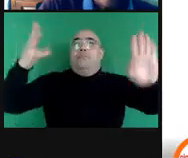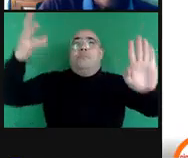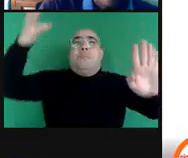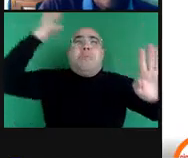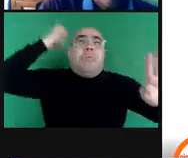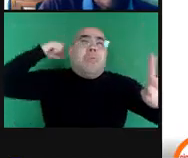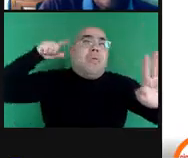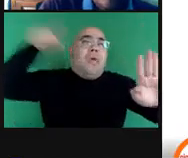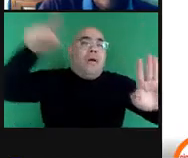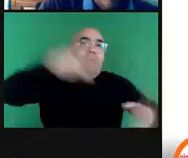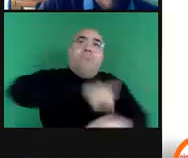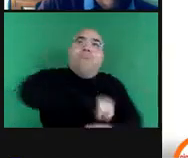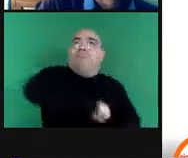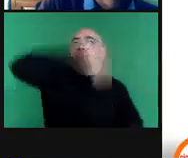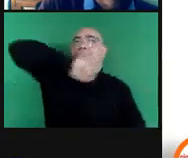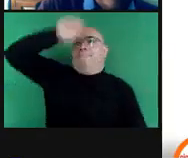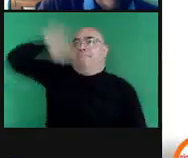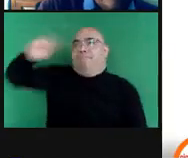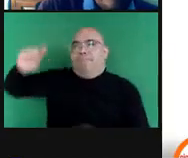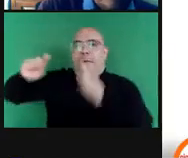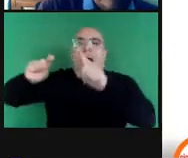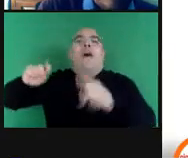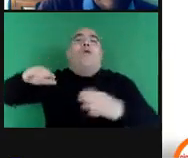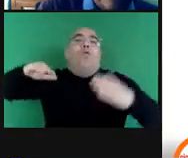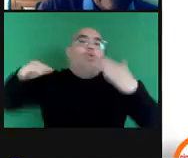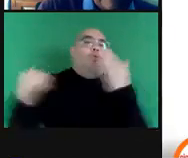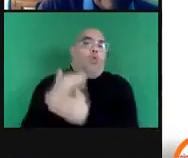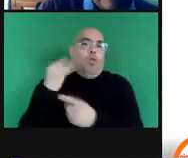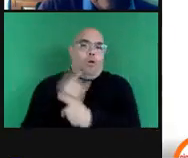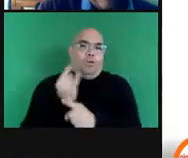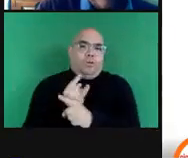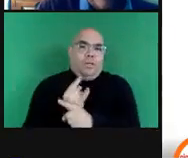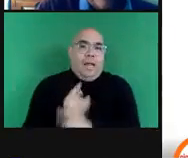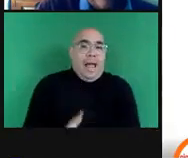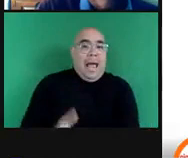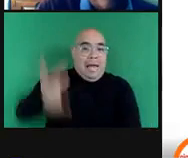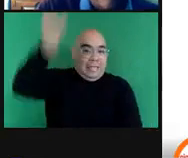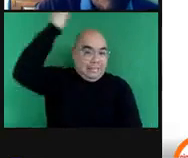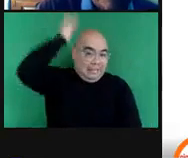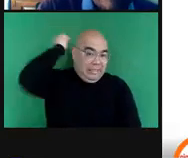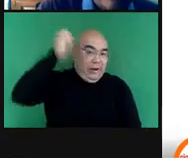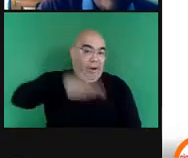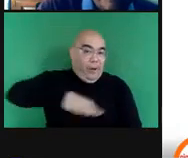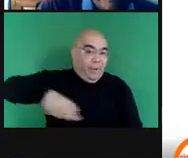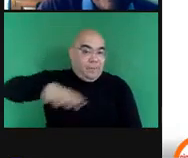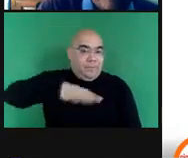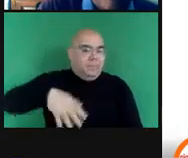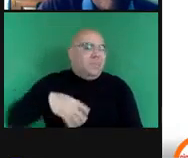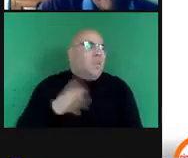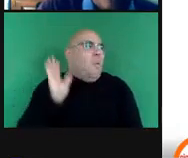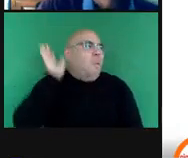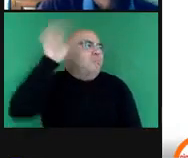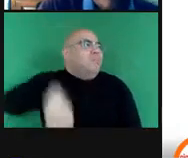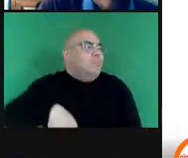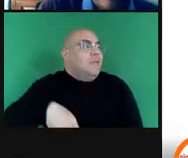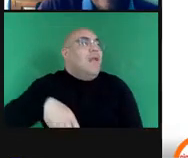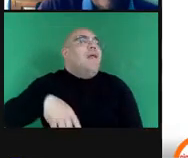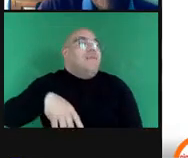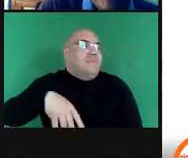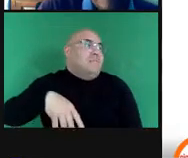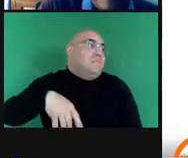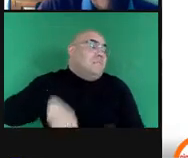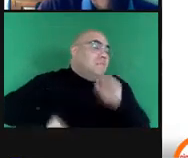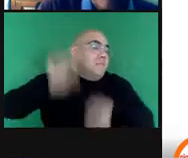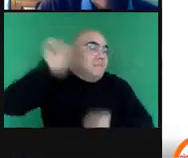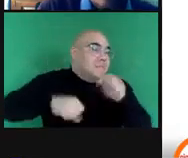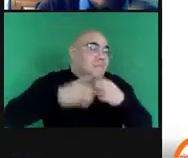a esos espacios y han reactivado zonas que antes eran pues casi invisibles. Eso es cierto, es